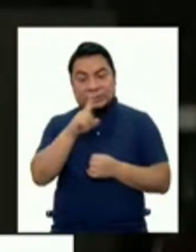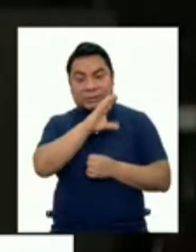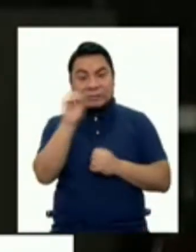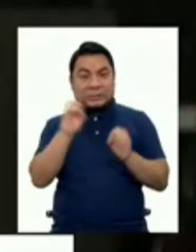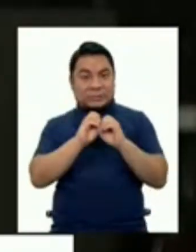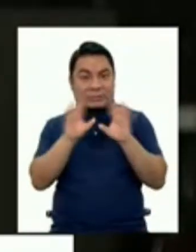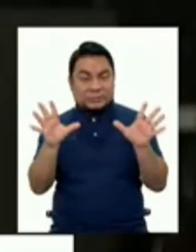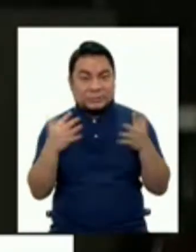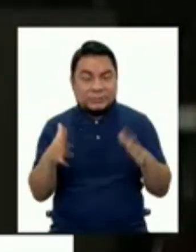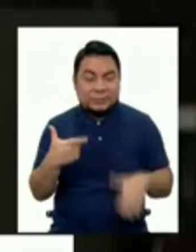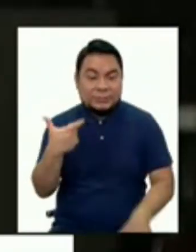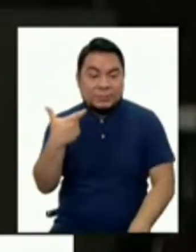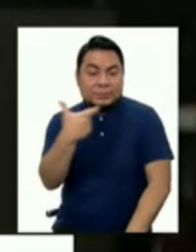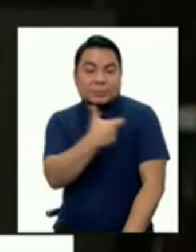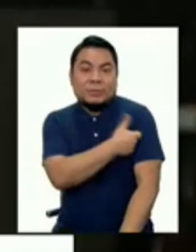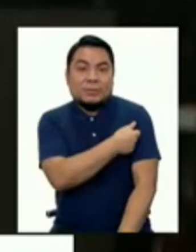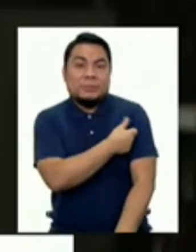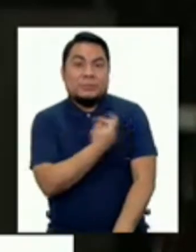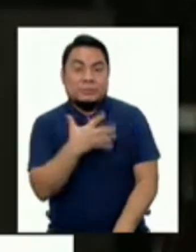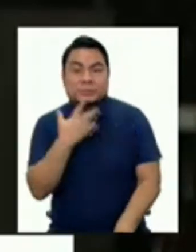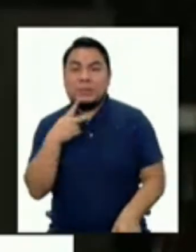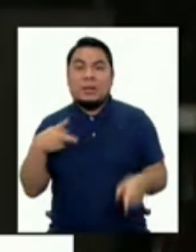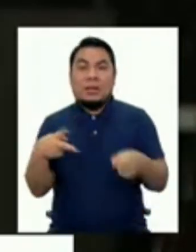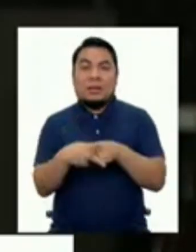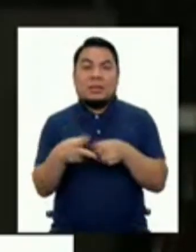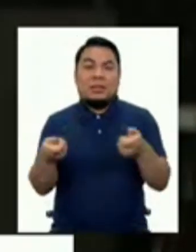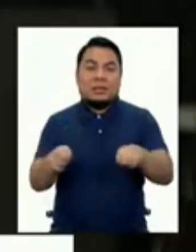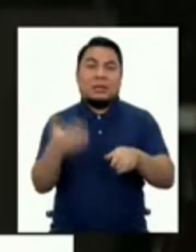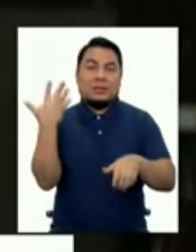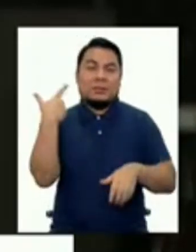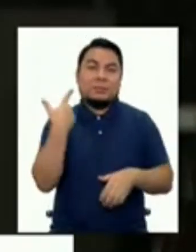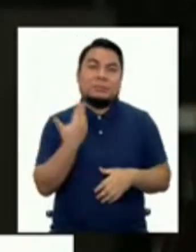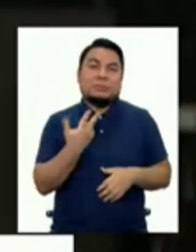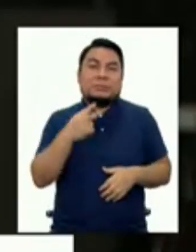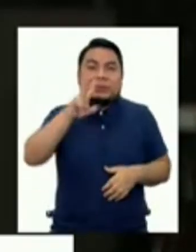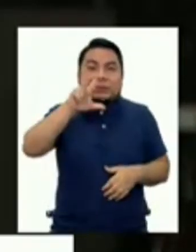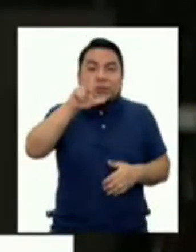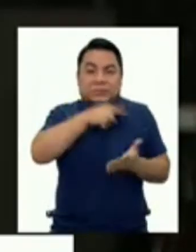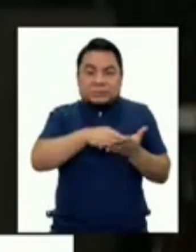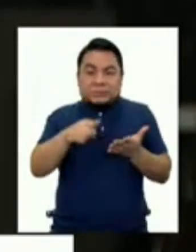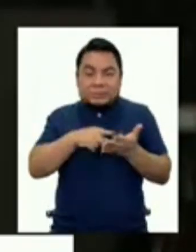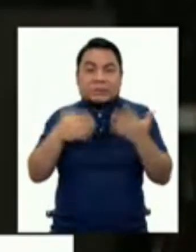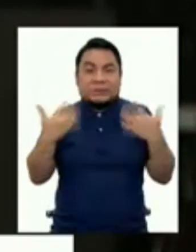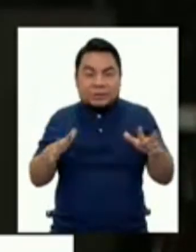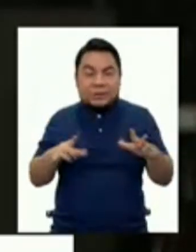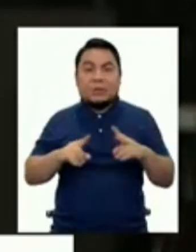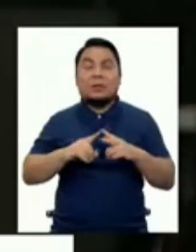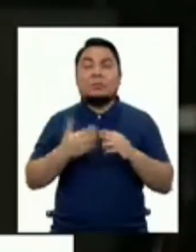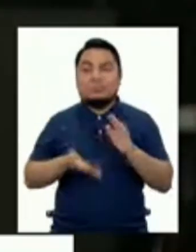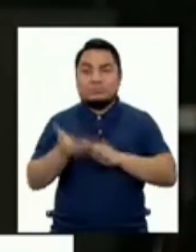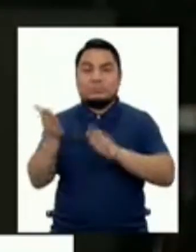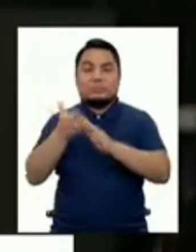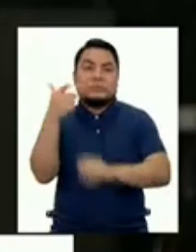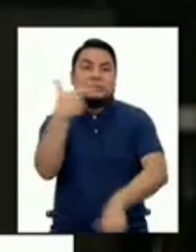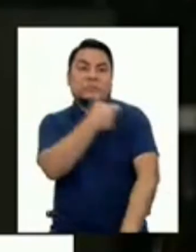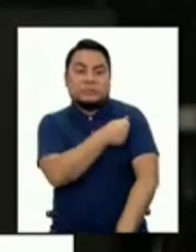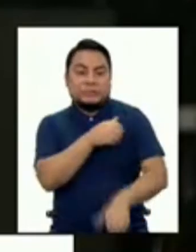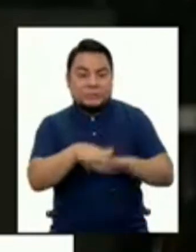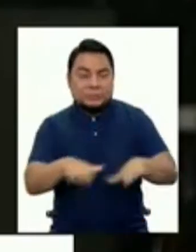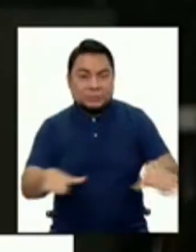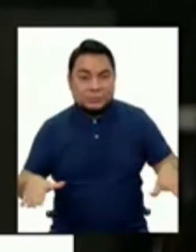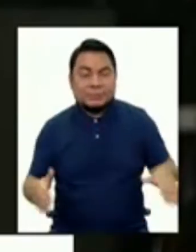días, la vacunación ha sido muy restringida. Desde hace aproximadamente 3 semanas ya estamos saliendo a vacunar a nuestros